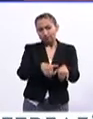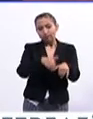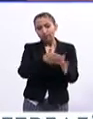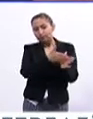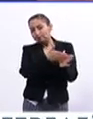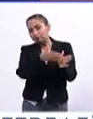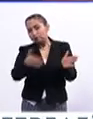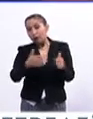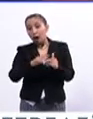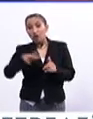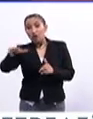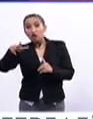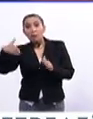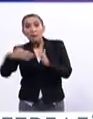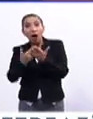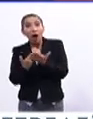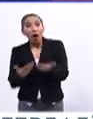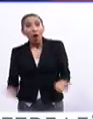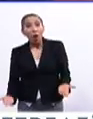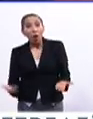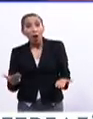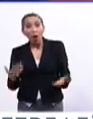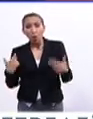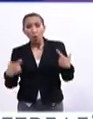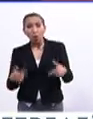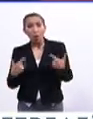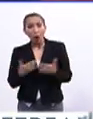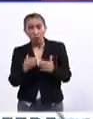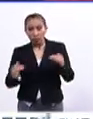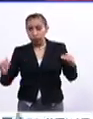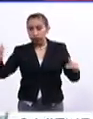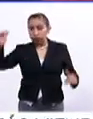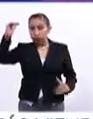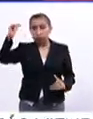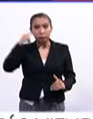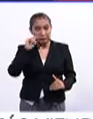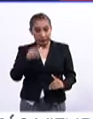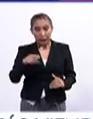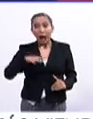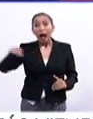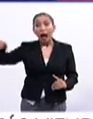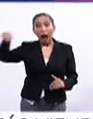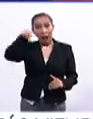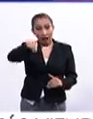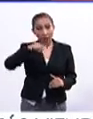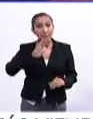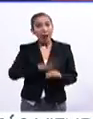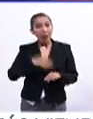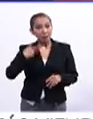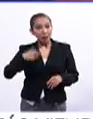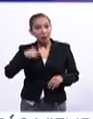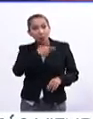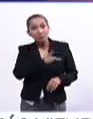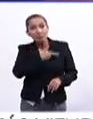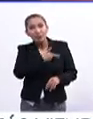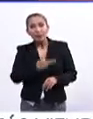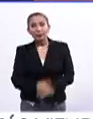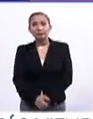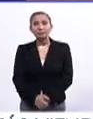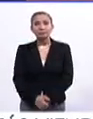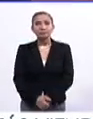desde entonces a 18,000 y pico que tenemos ahorita, quiere decir que sí ha habido respuesta.